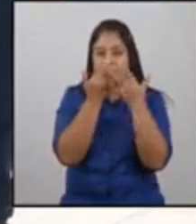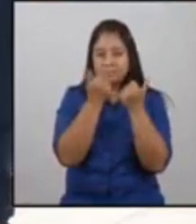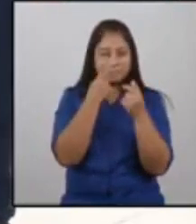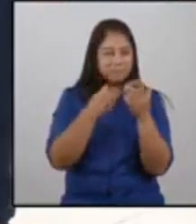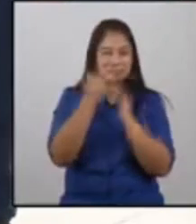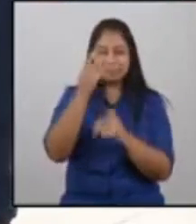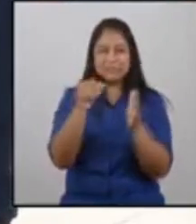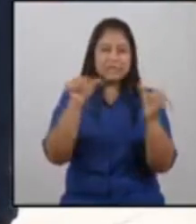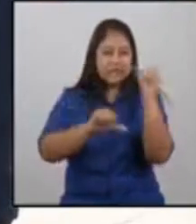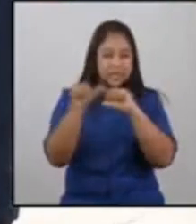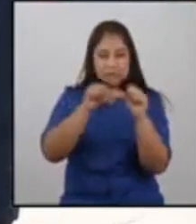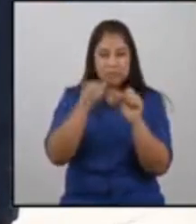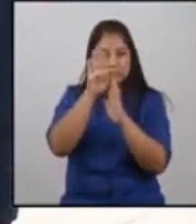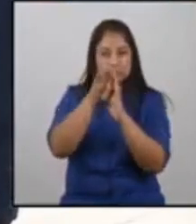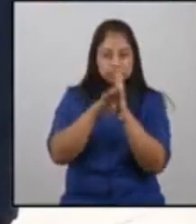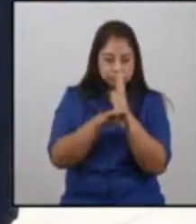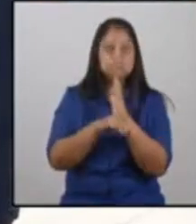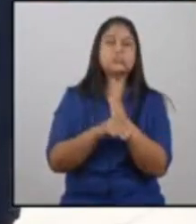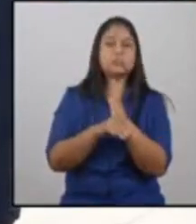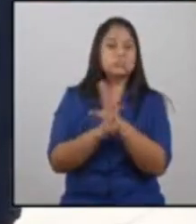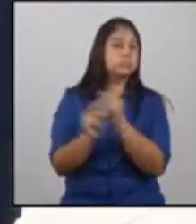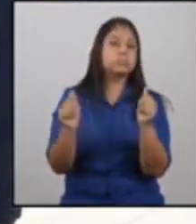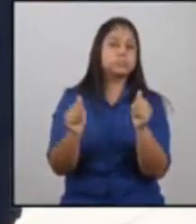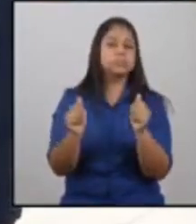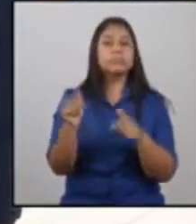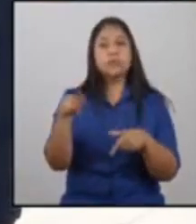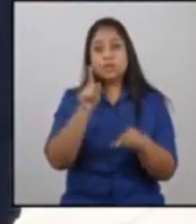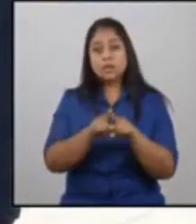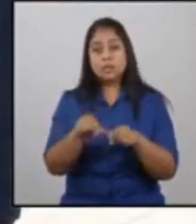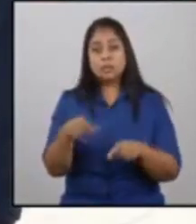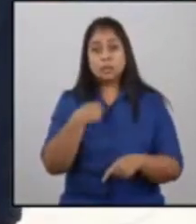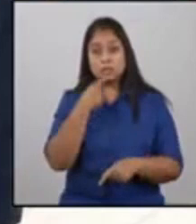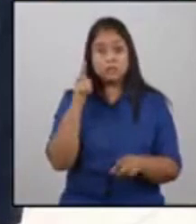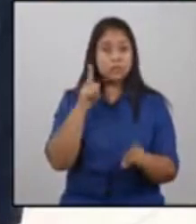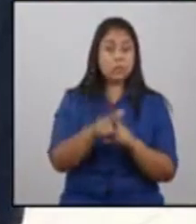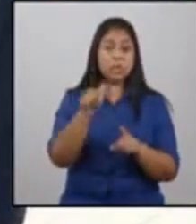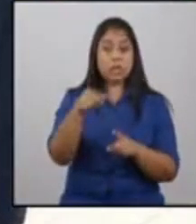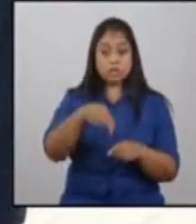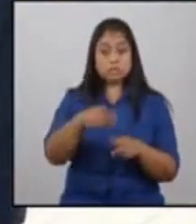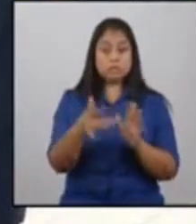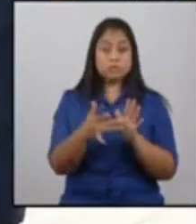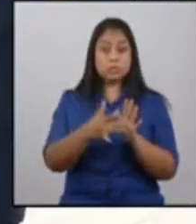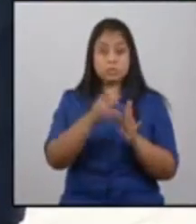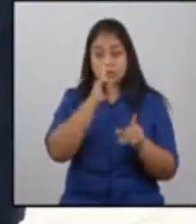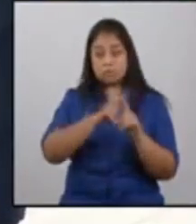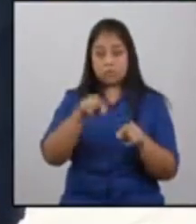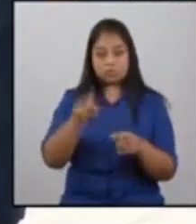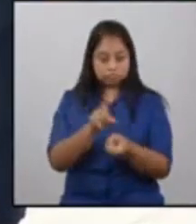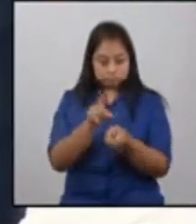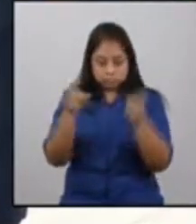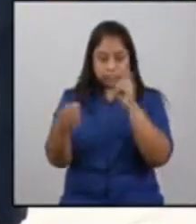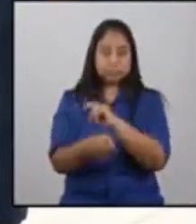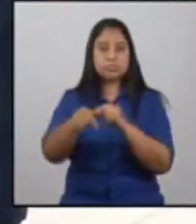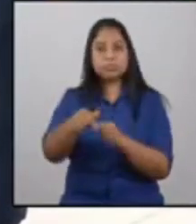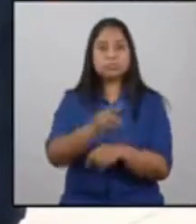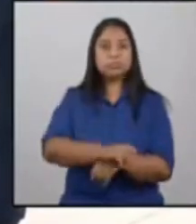químicos, a reducirlas prácticamente a una nada. La posibilidad de lograr que esta tecnología y esta transformación del sector